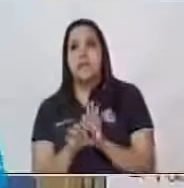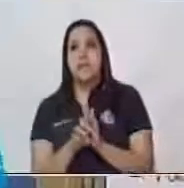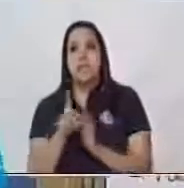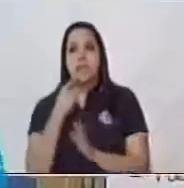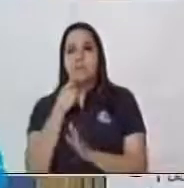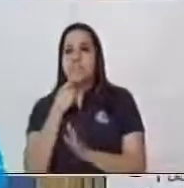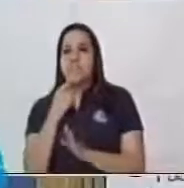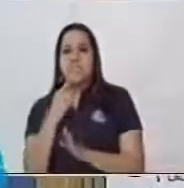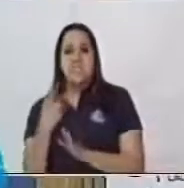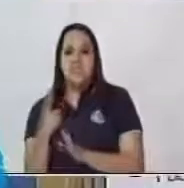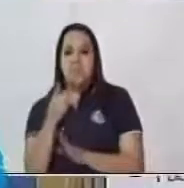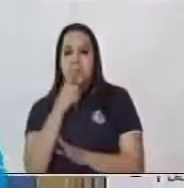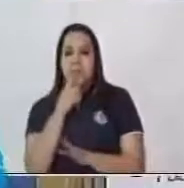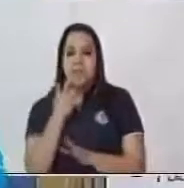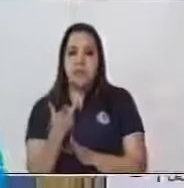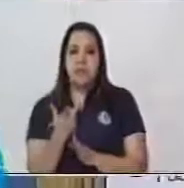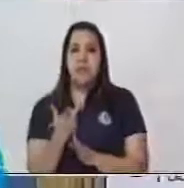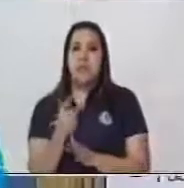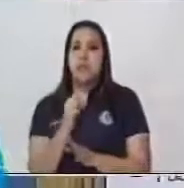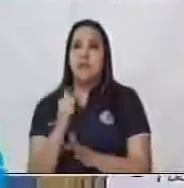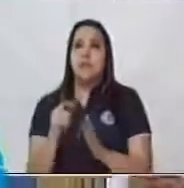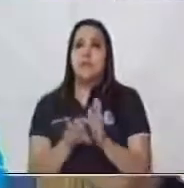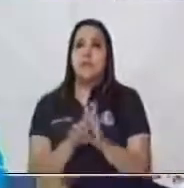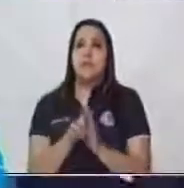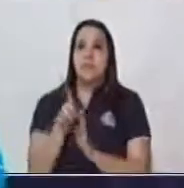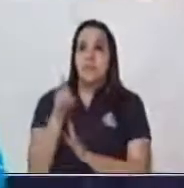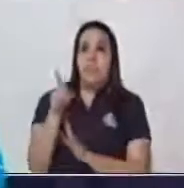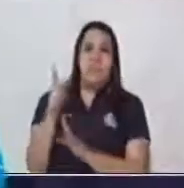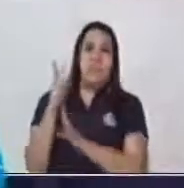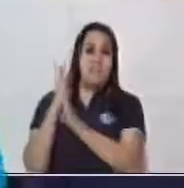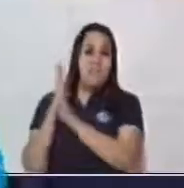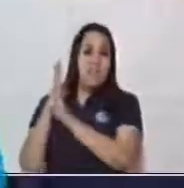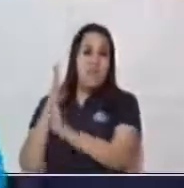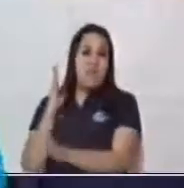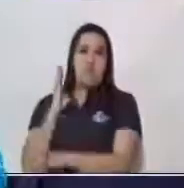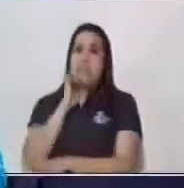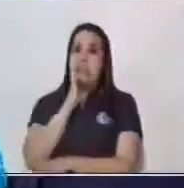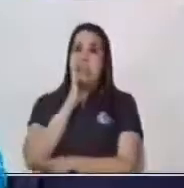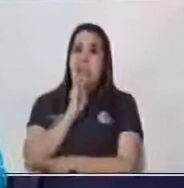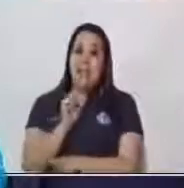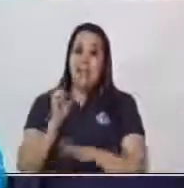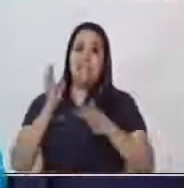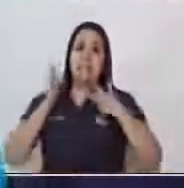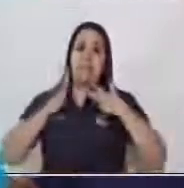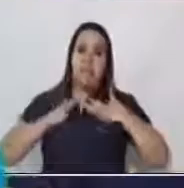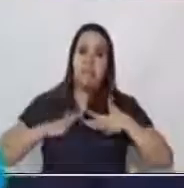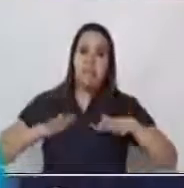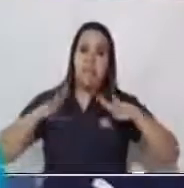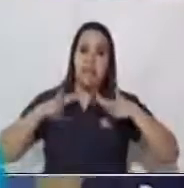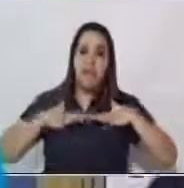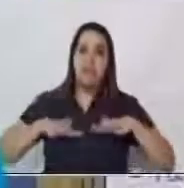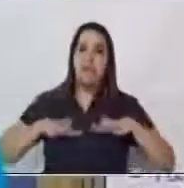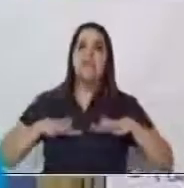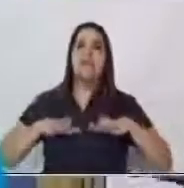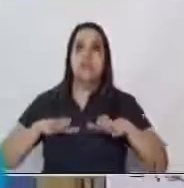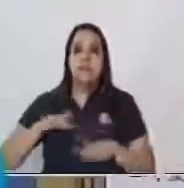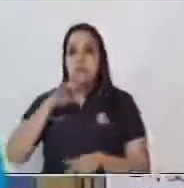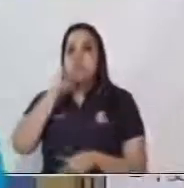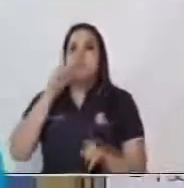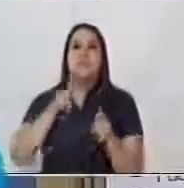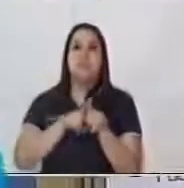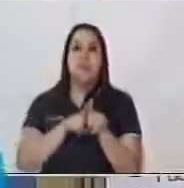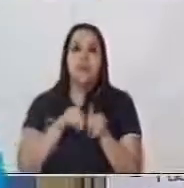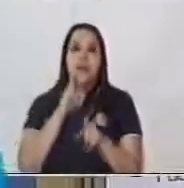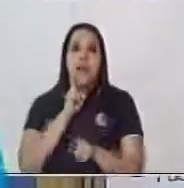un nombre. Ese bus es lento. De igual manera tenemos un verbo copulativo y